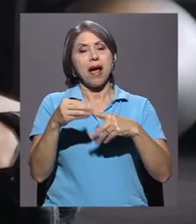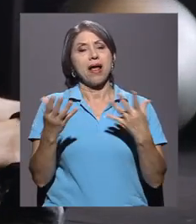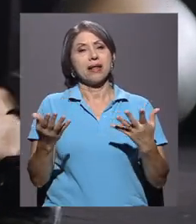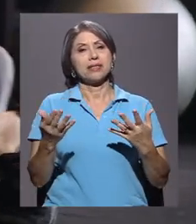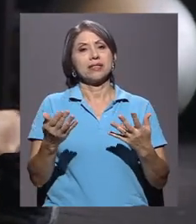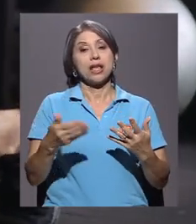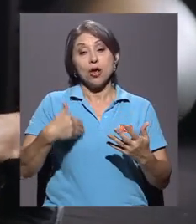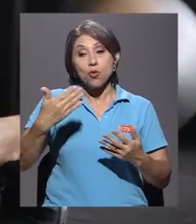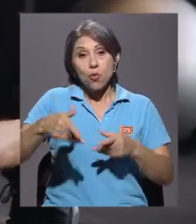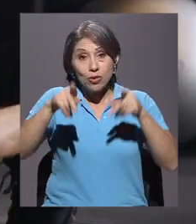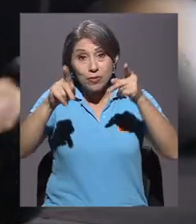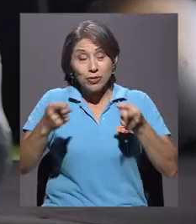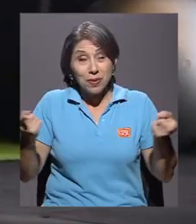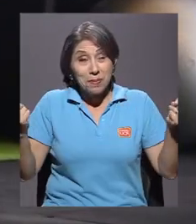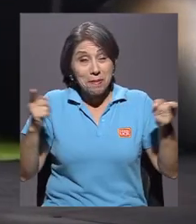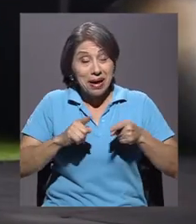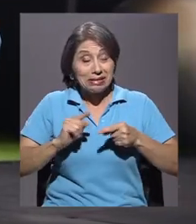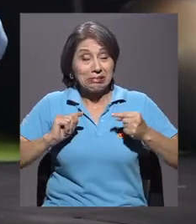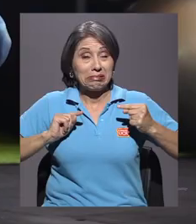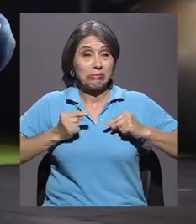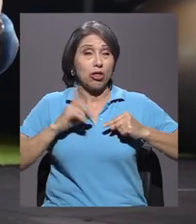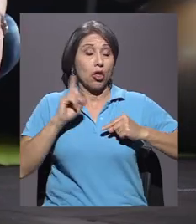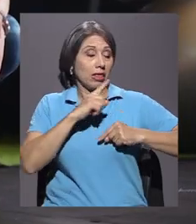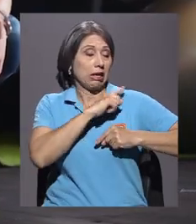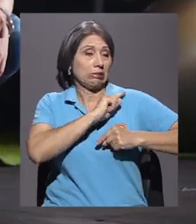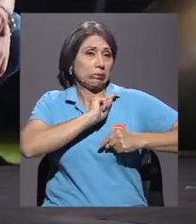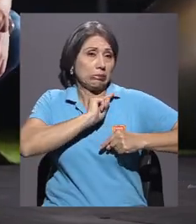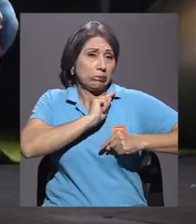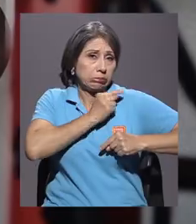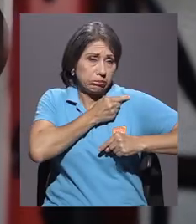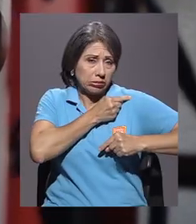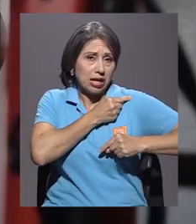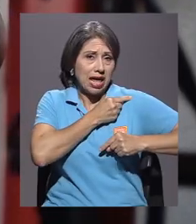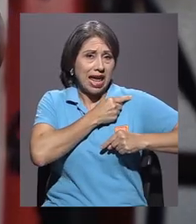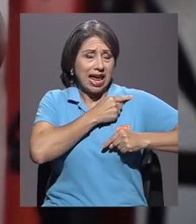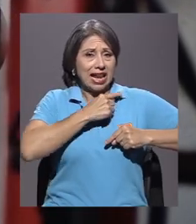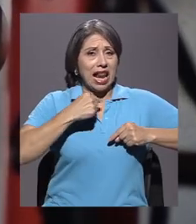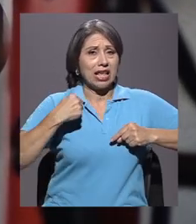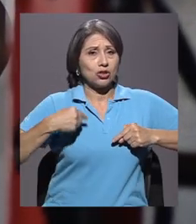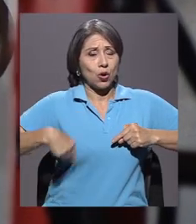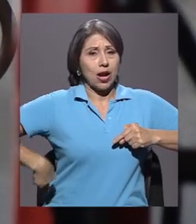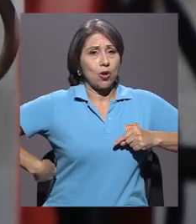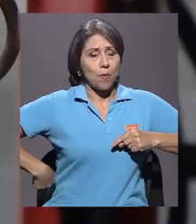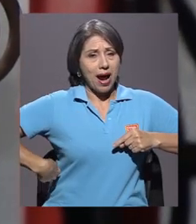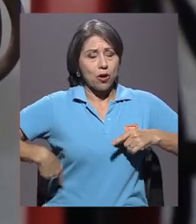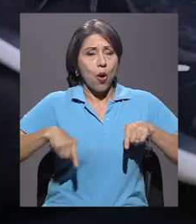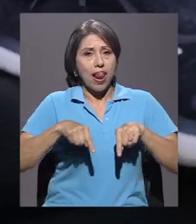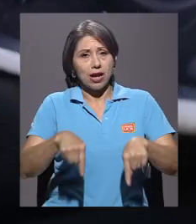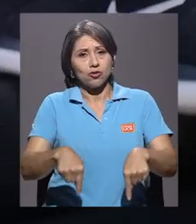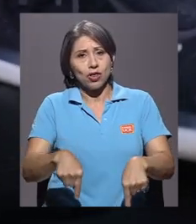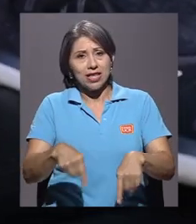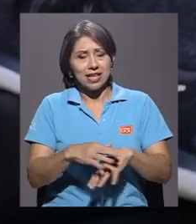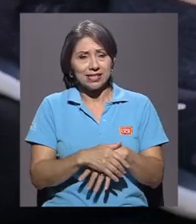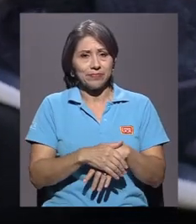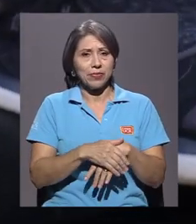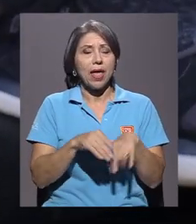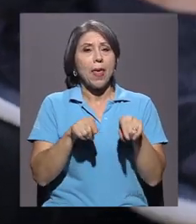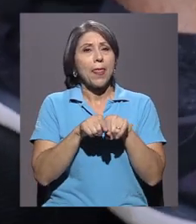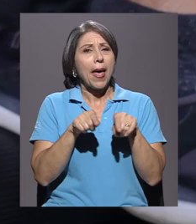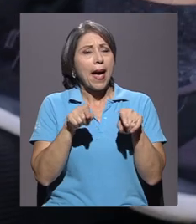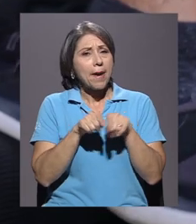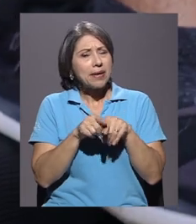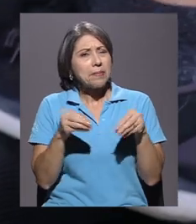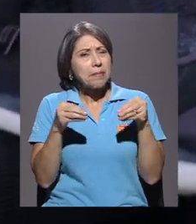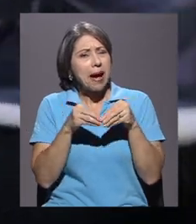las lesiones mayores son en hombros, en la zona lumbar y en las rodillas. Después también encontramos que entre las mayores